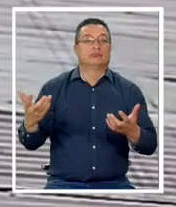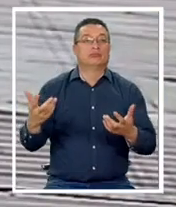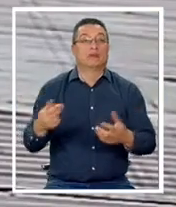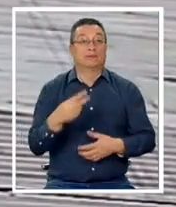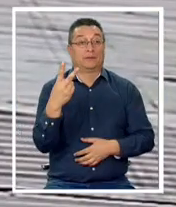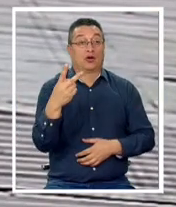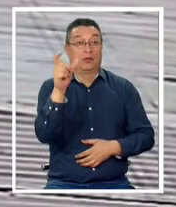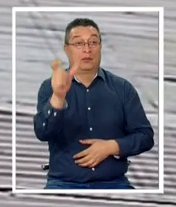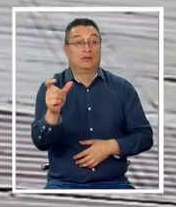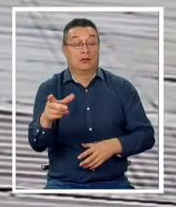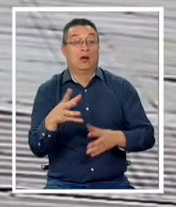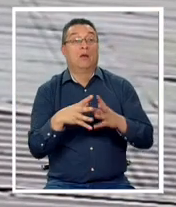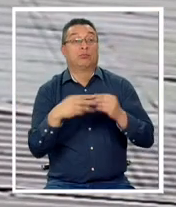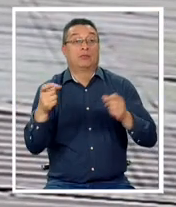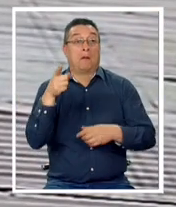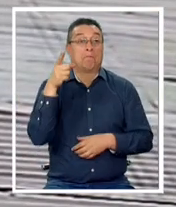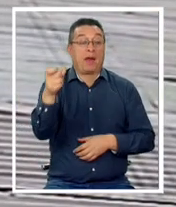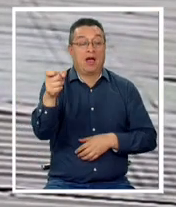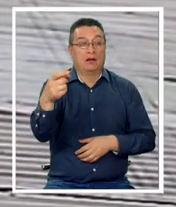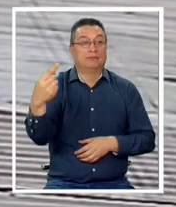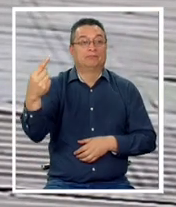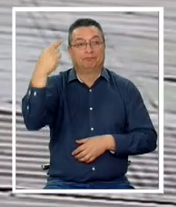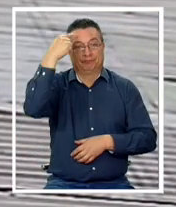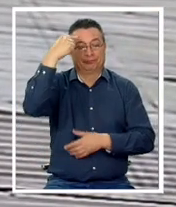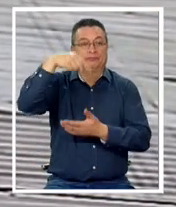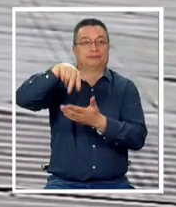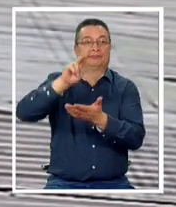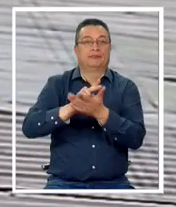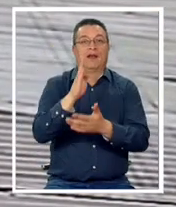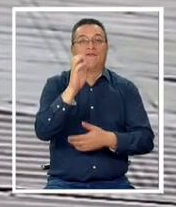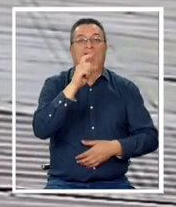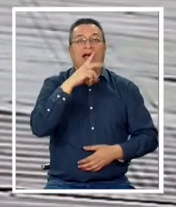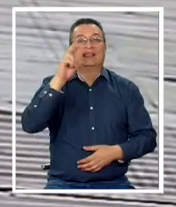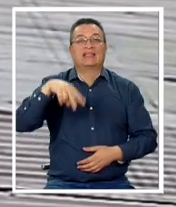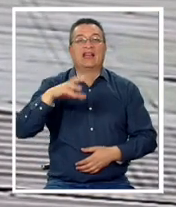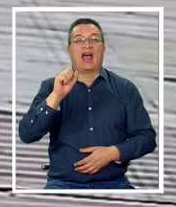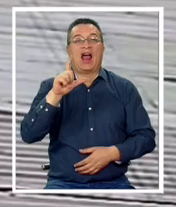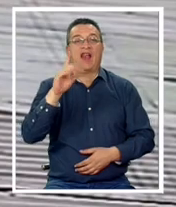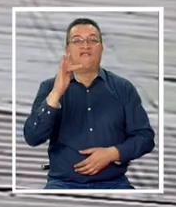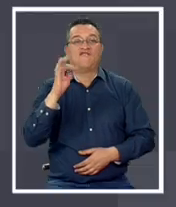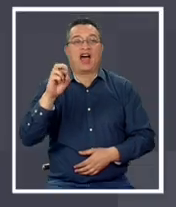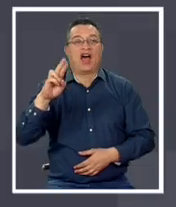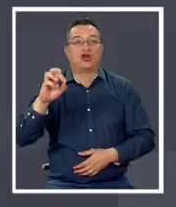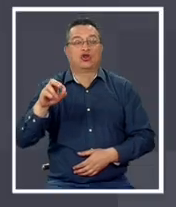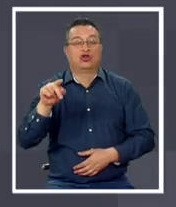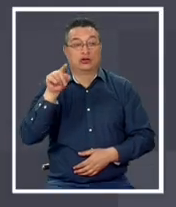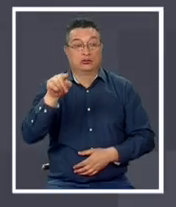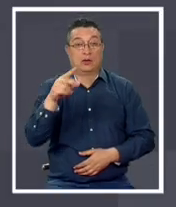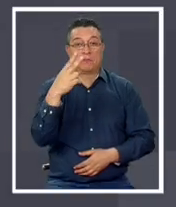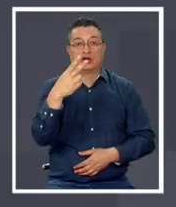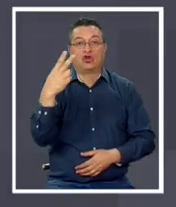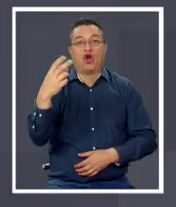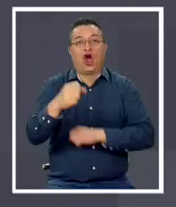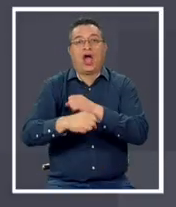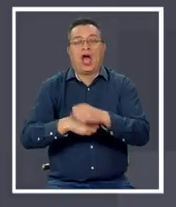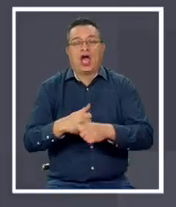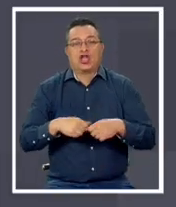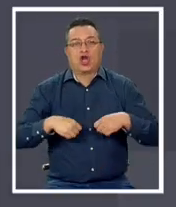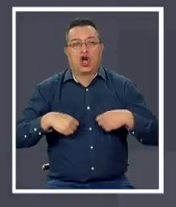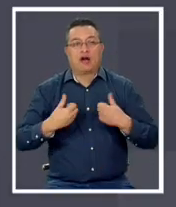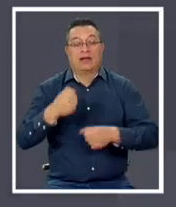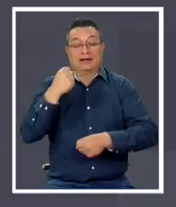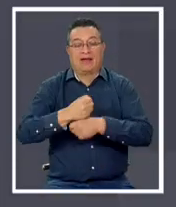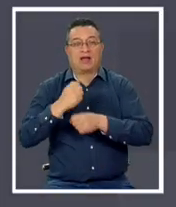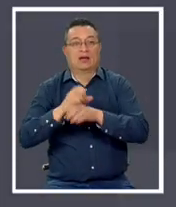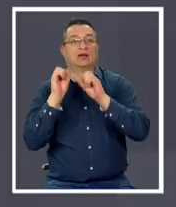Estos dos hombres huyen después de matar a sangre fría a Bastián Alfaro Ríos. Tenía tan solo 22 años.